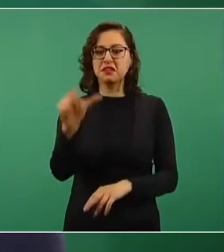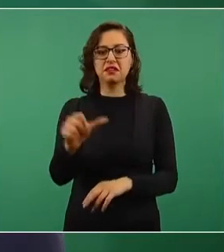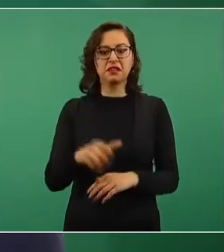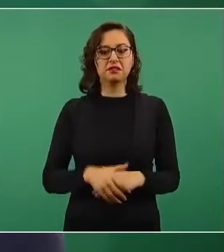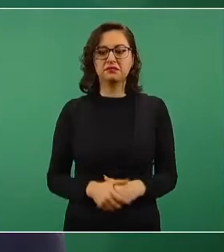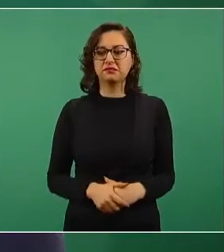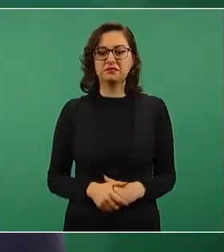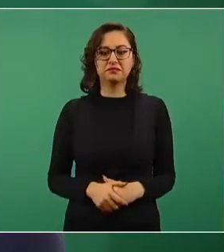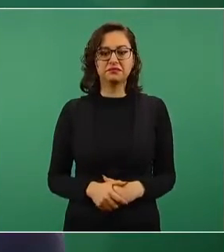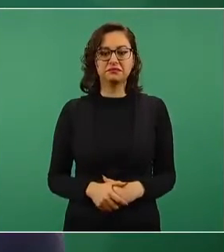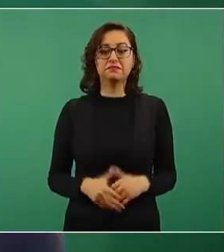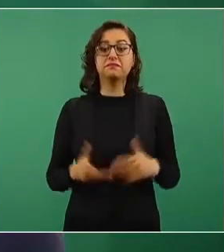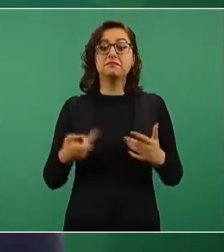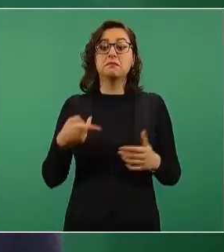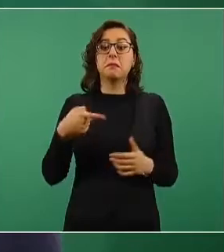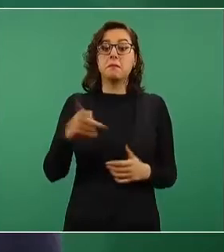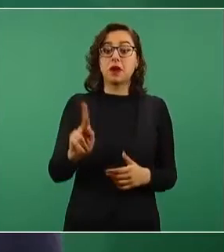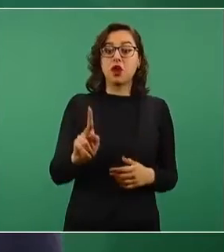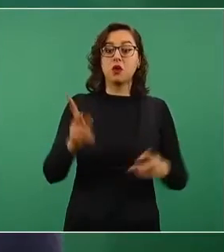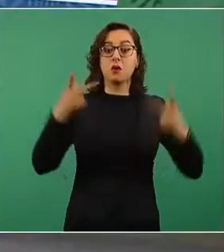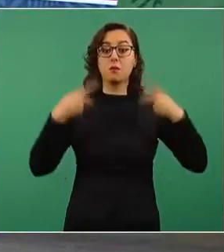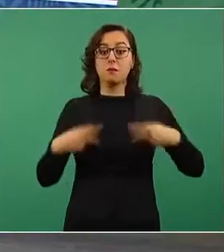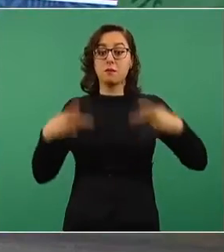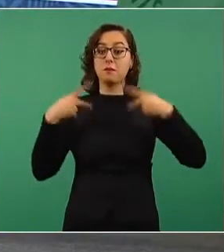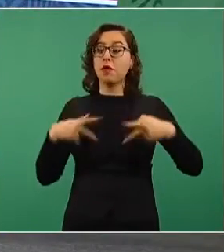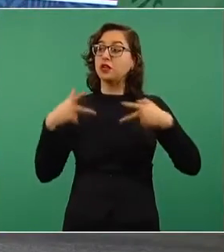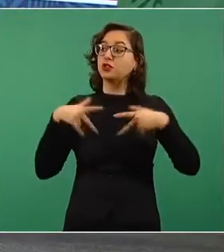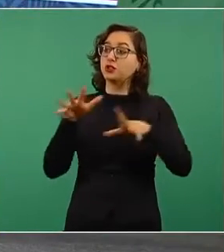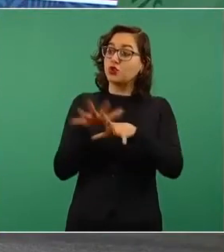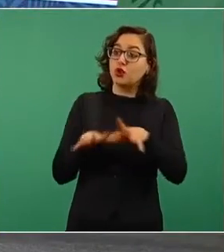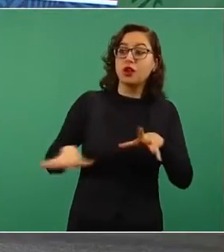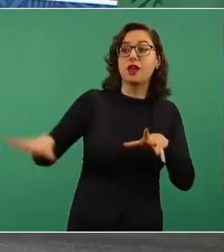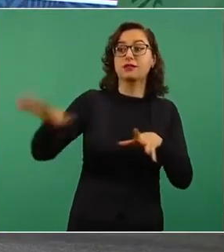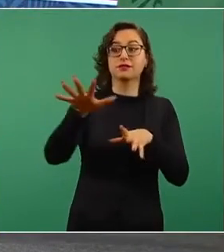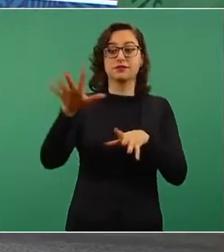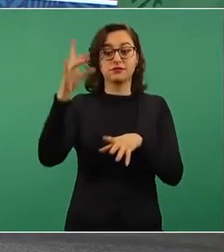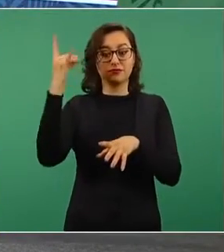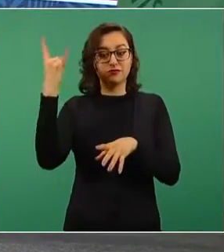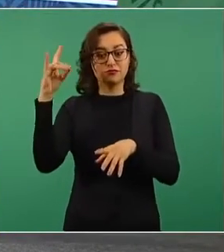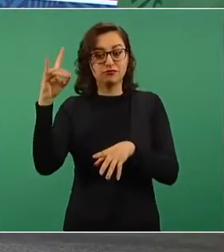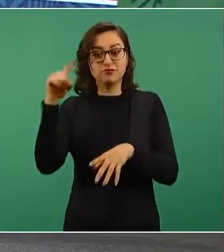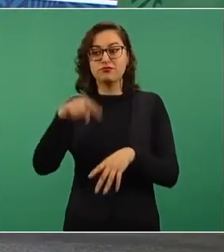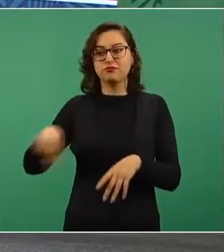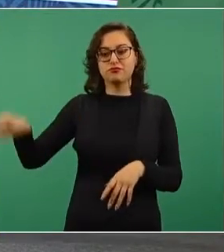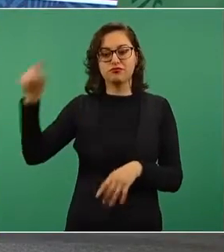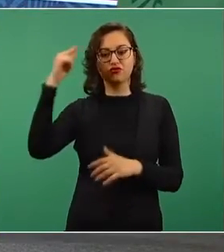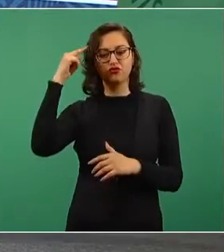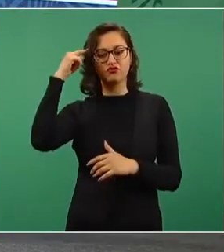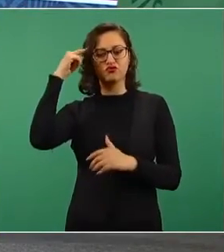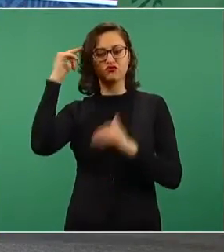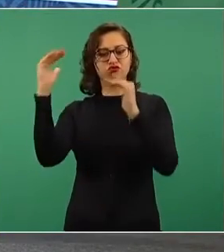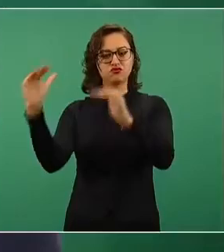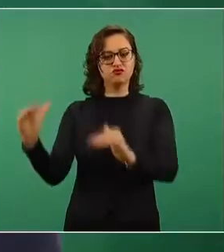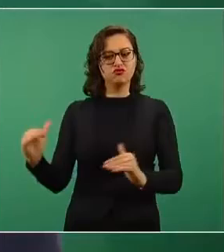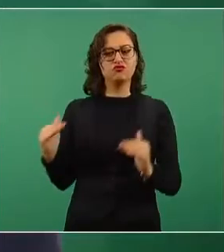Y gracias al apoyo del pueblo boliviano, a la conciencia del pueblo